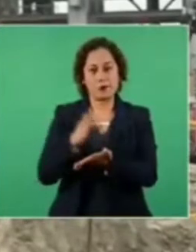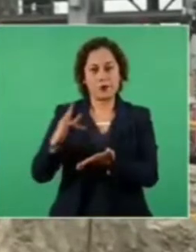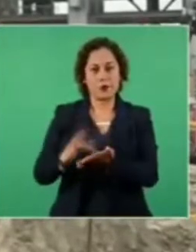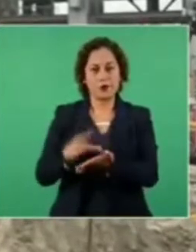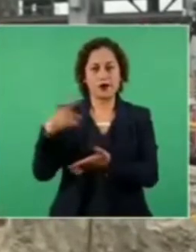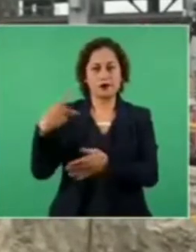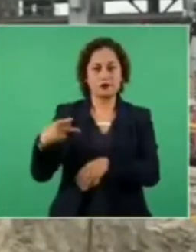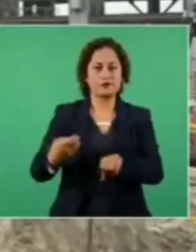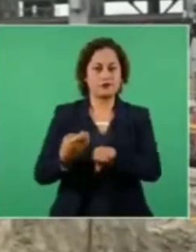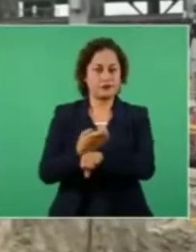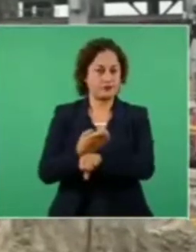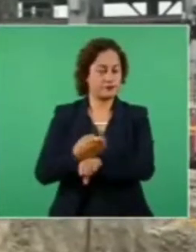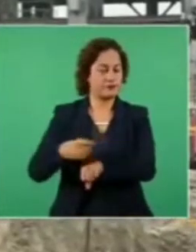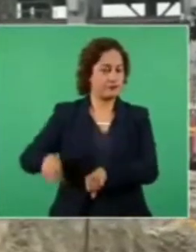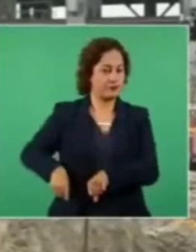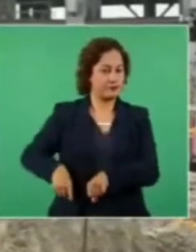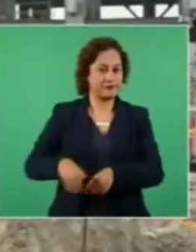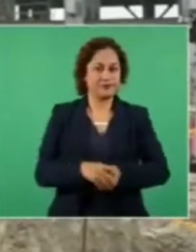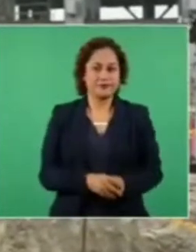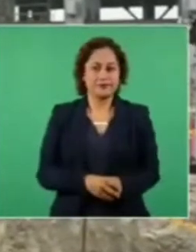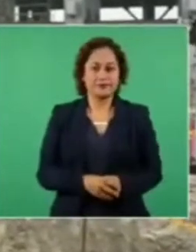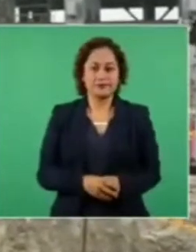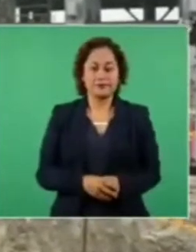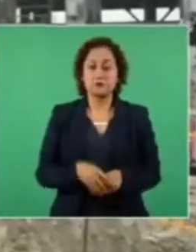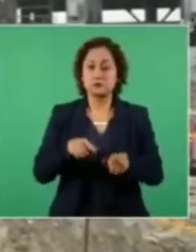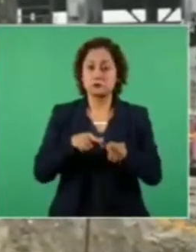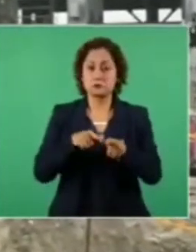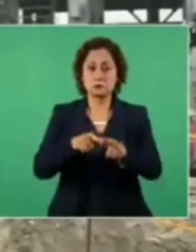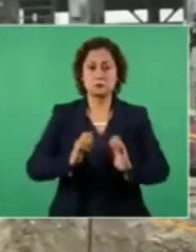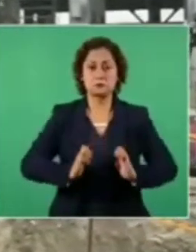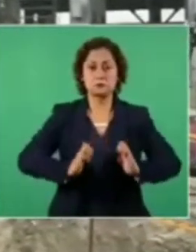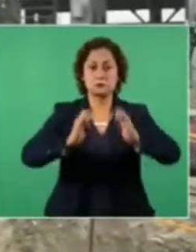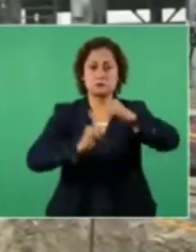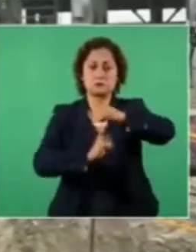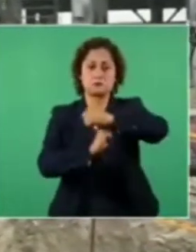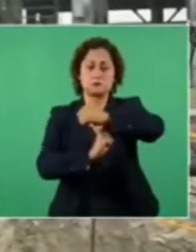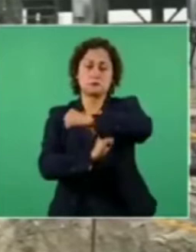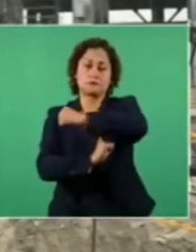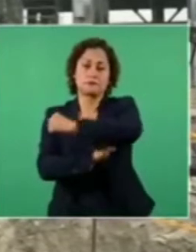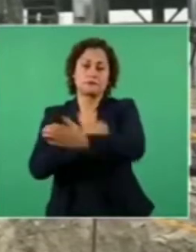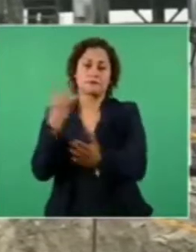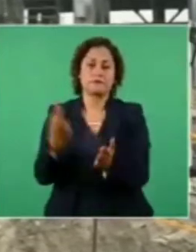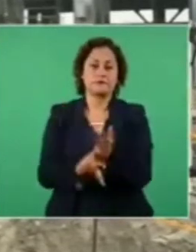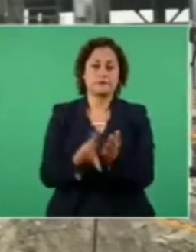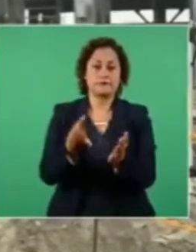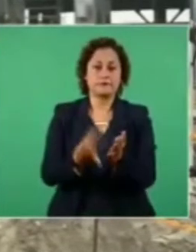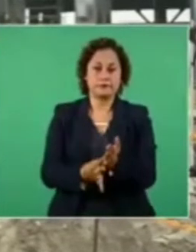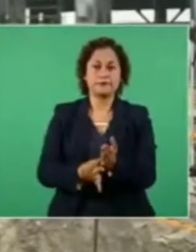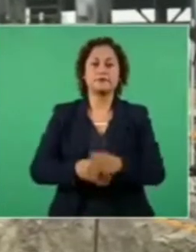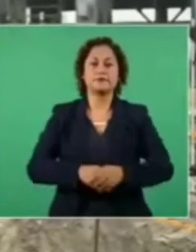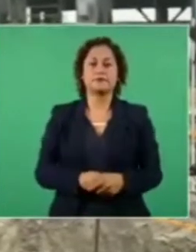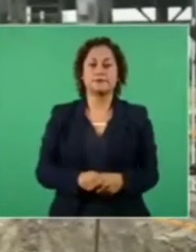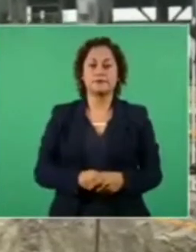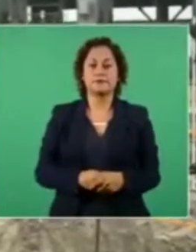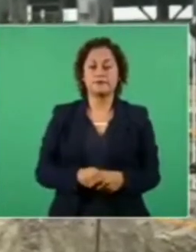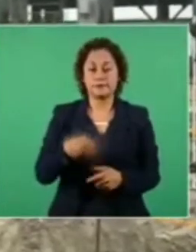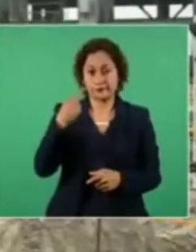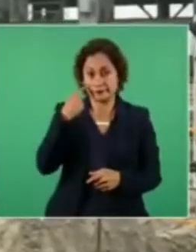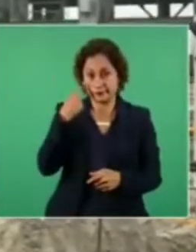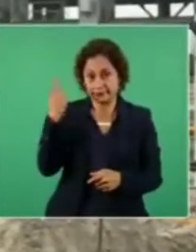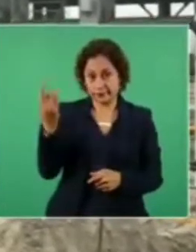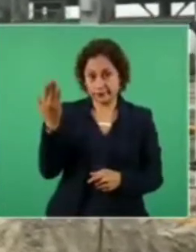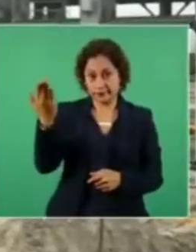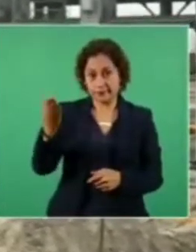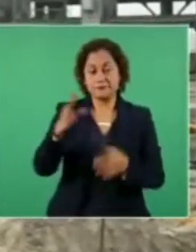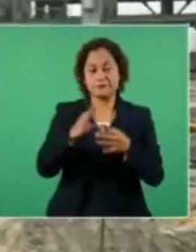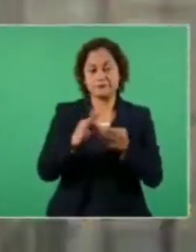del estado. Seguimos con el montaje de estructura metálica ya en los racks y en las plantas de proceso. Va el